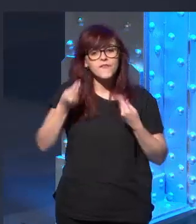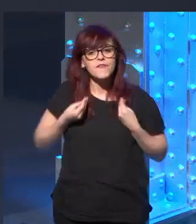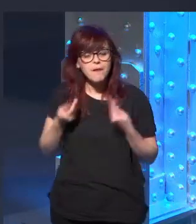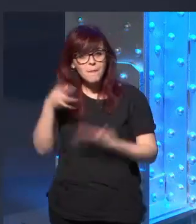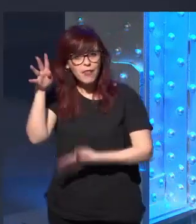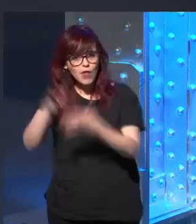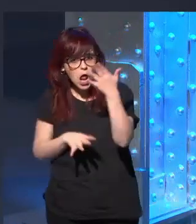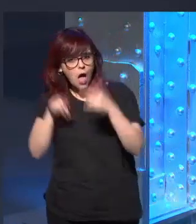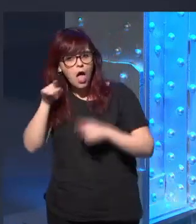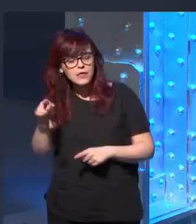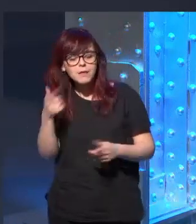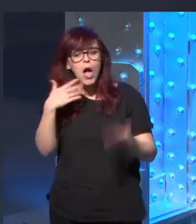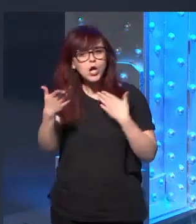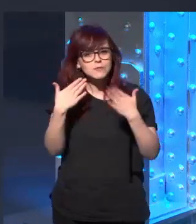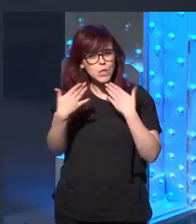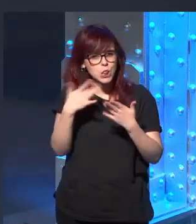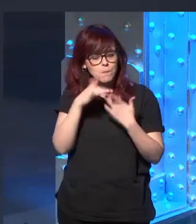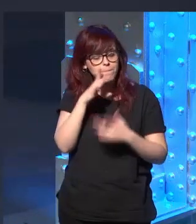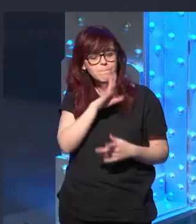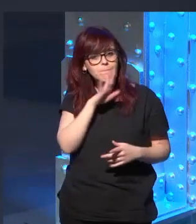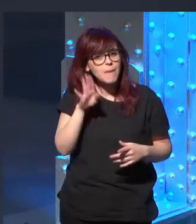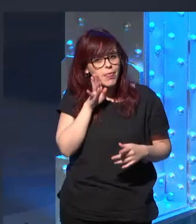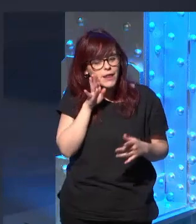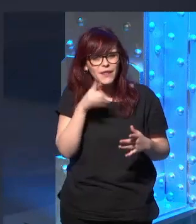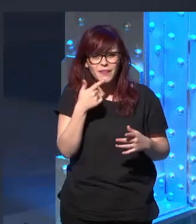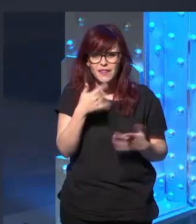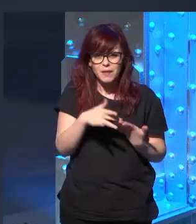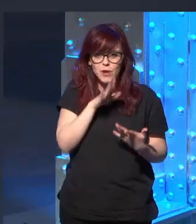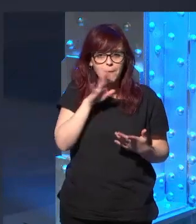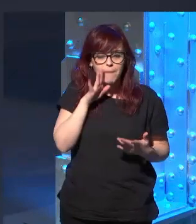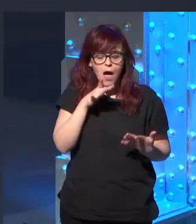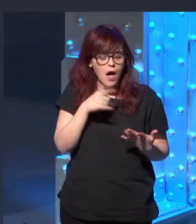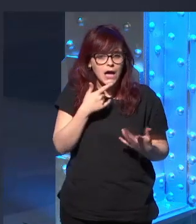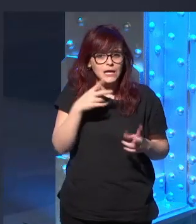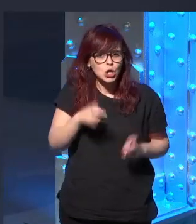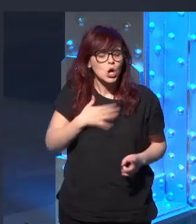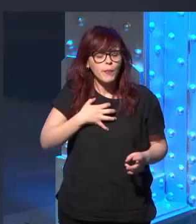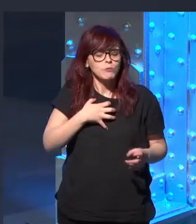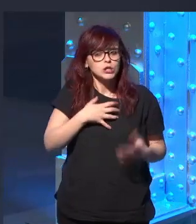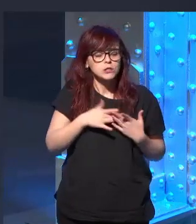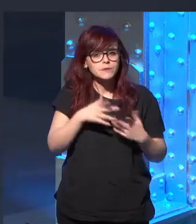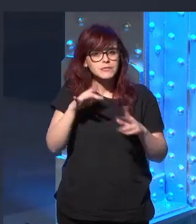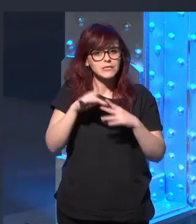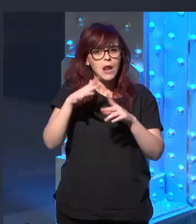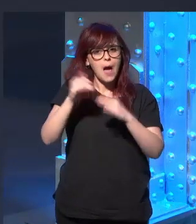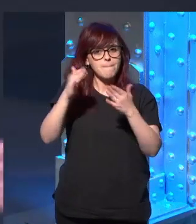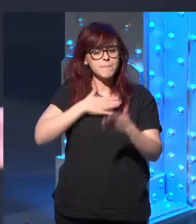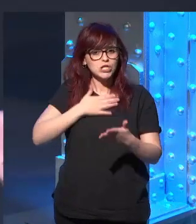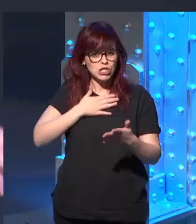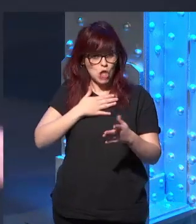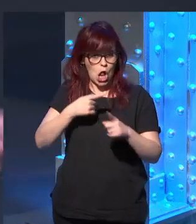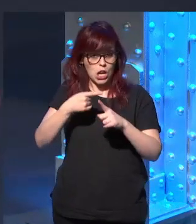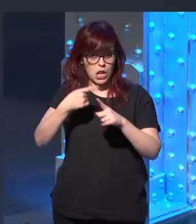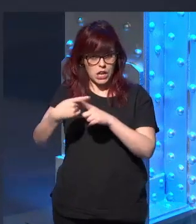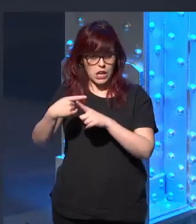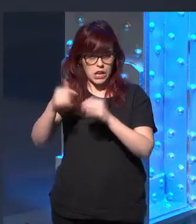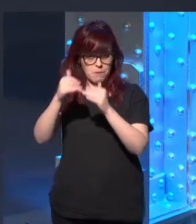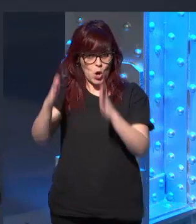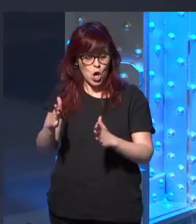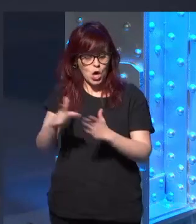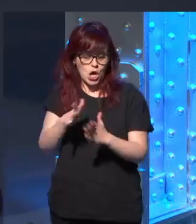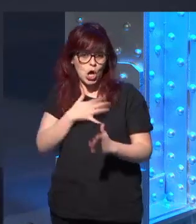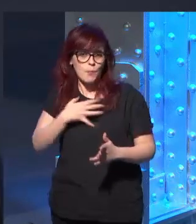Barcelona, tiene una conversación con su madre en la que le dice: pero mamá, no podemos perder la posesión. La posesión, además,